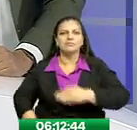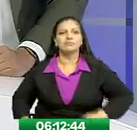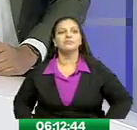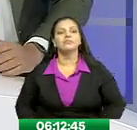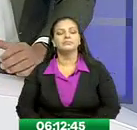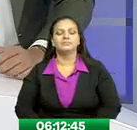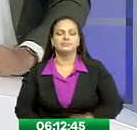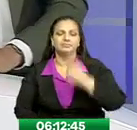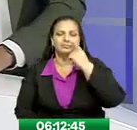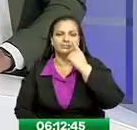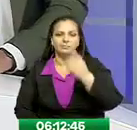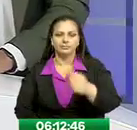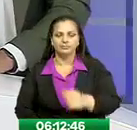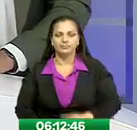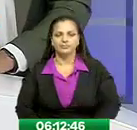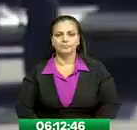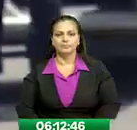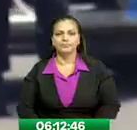veamos la nota.